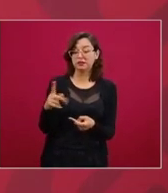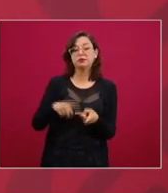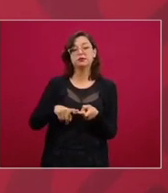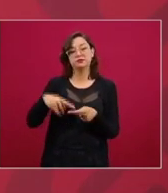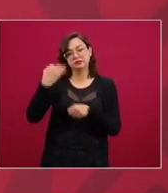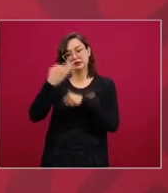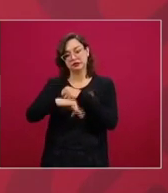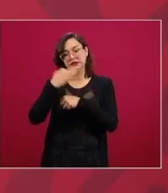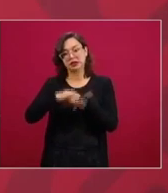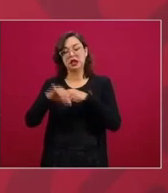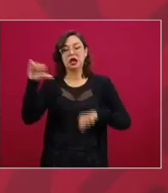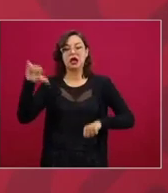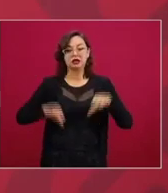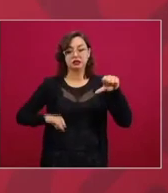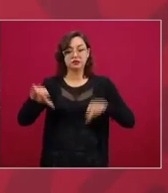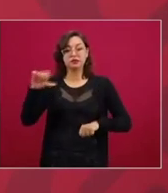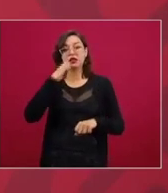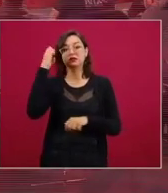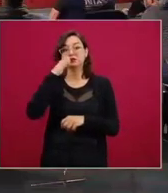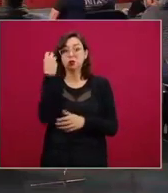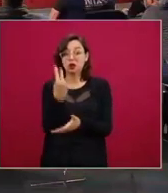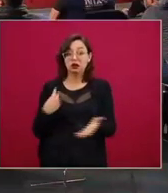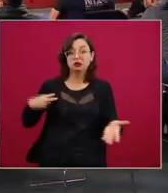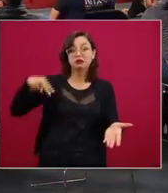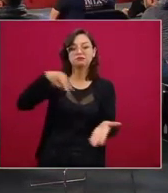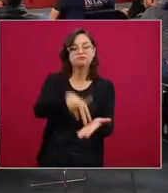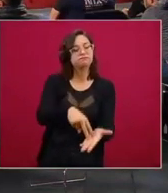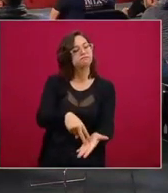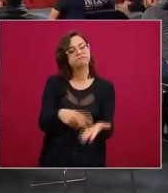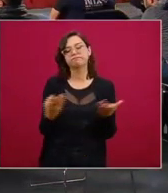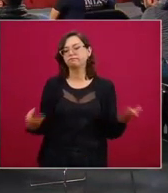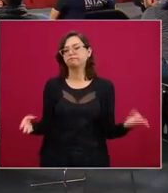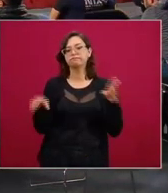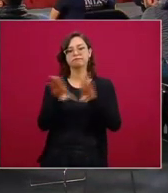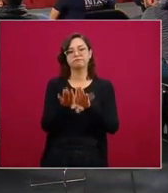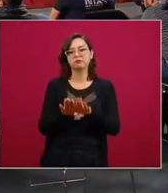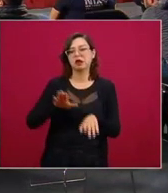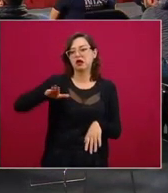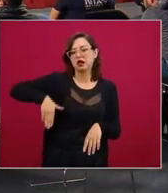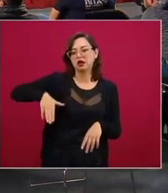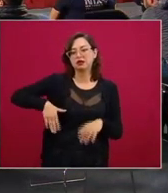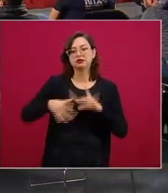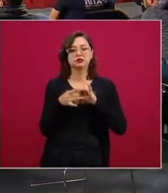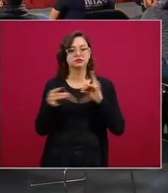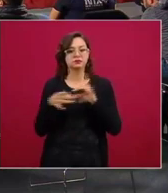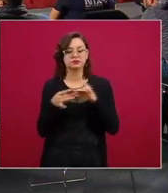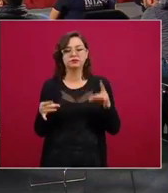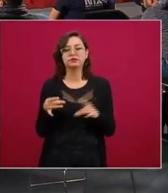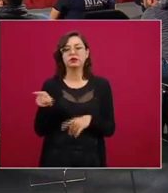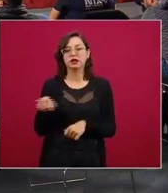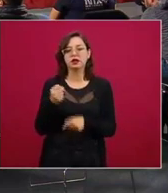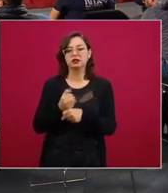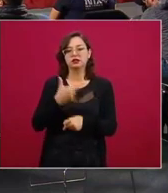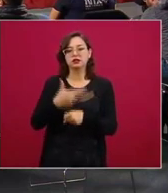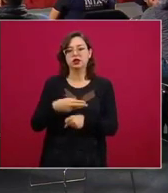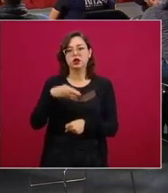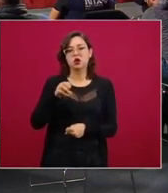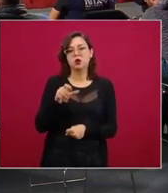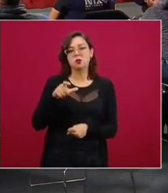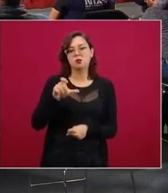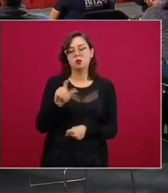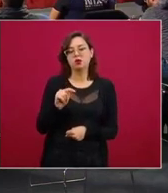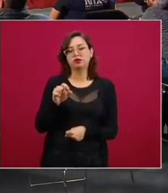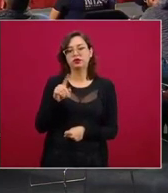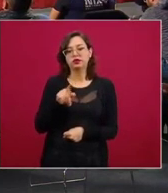de las actividades presenciales ¿qué van a invitar? En porque el sistema educativo, que lo acaba de explicar el secretario Moctezuma Barragán.